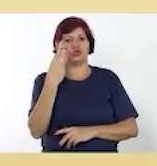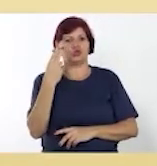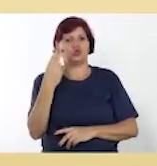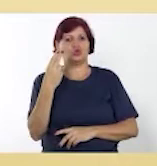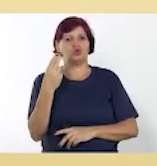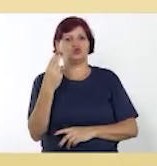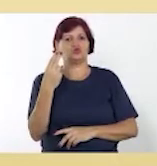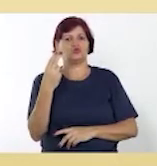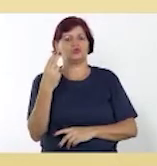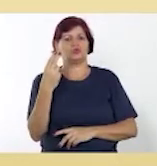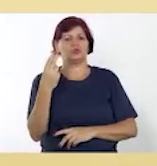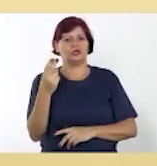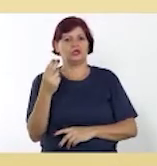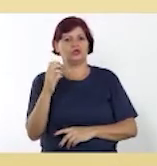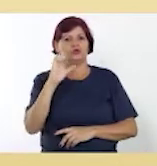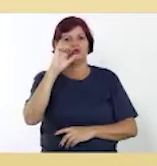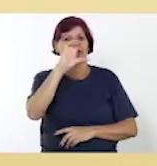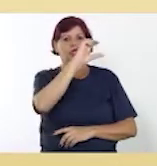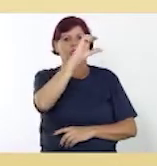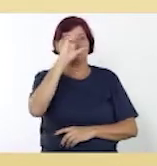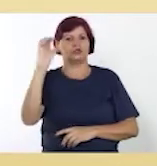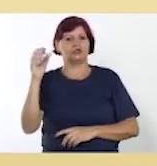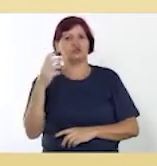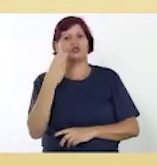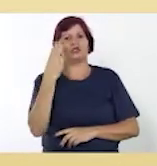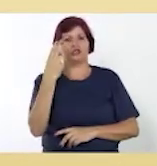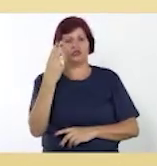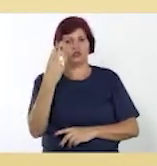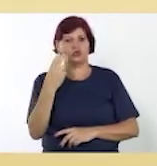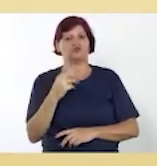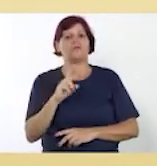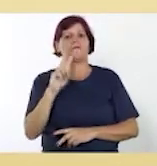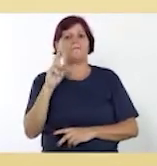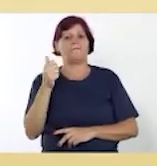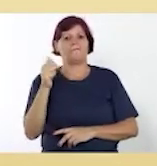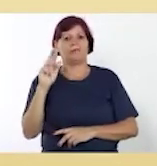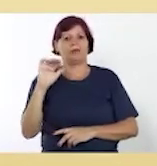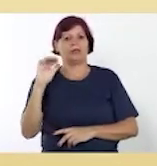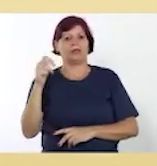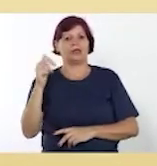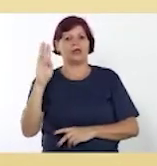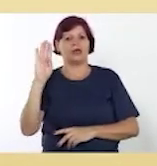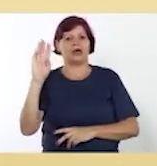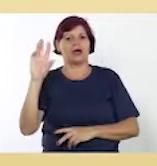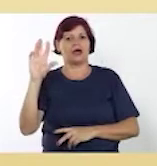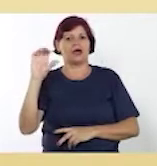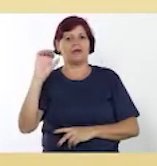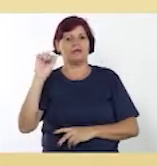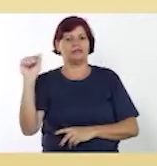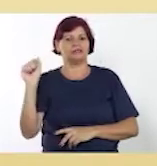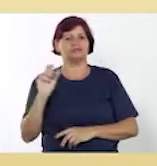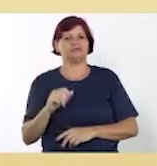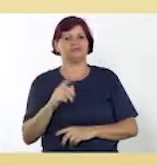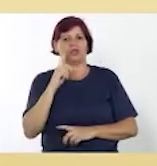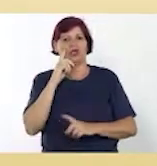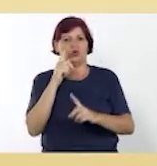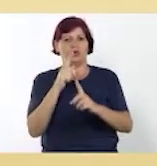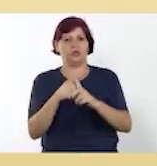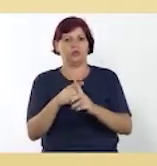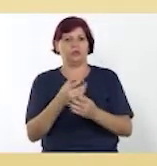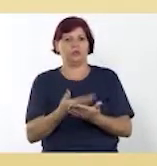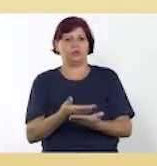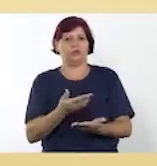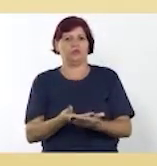de dos ecuaciones con 2 variables. El objetivo que nosotros nos proponemos con